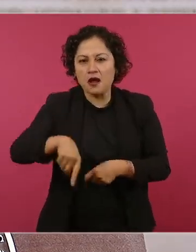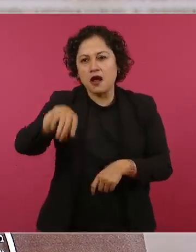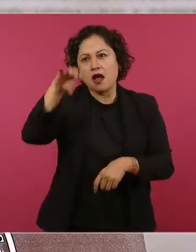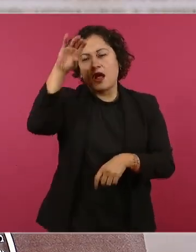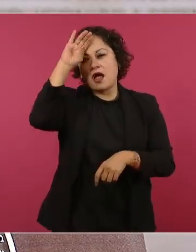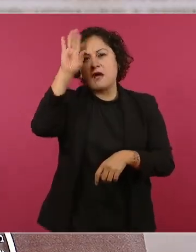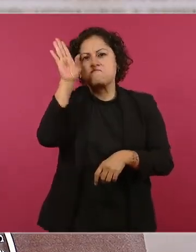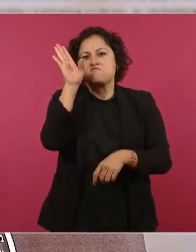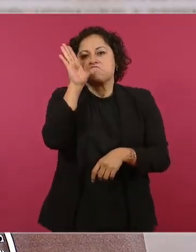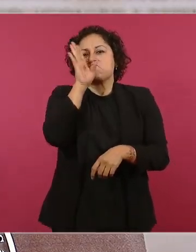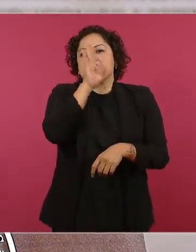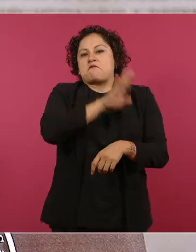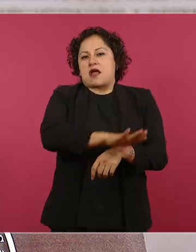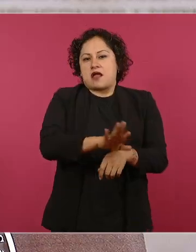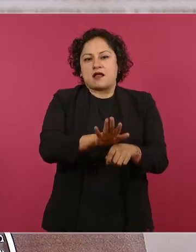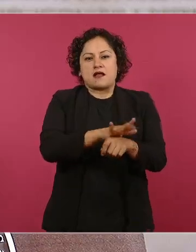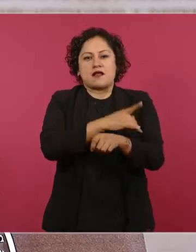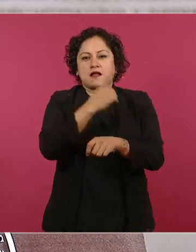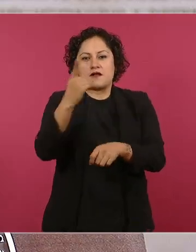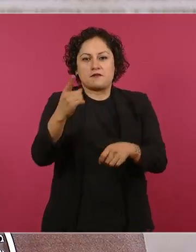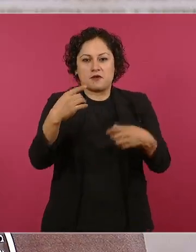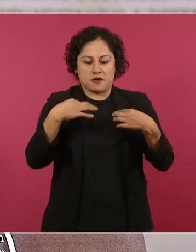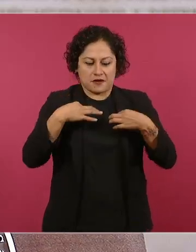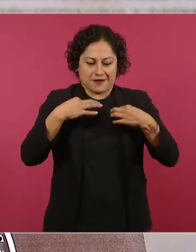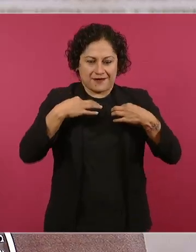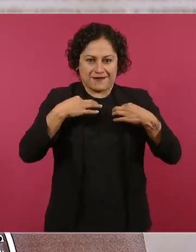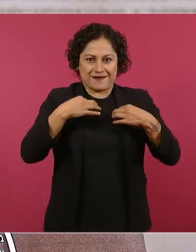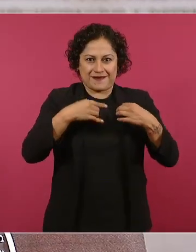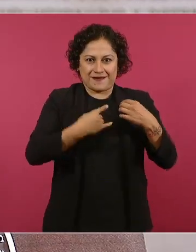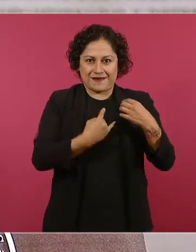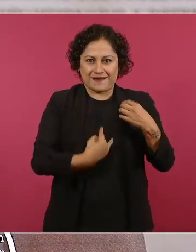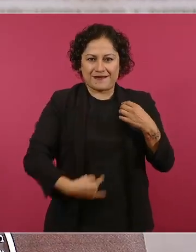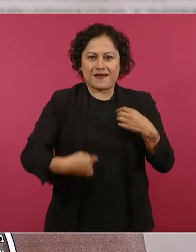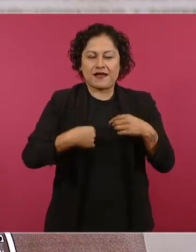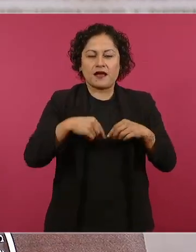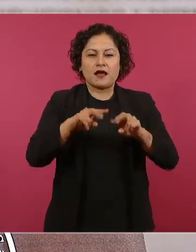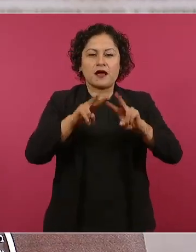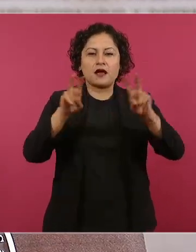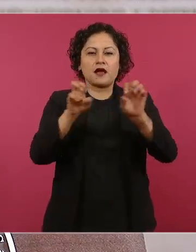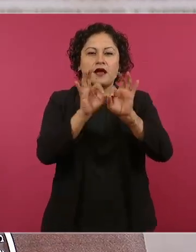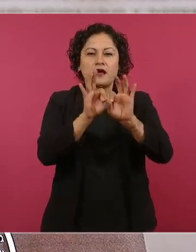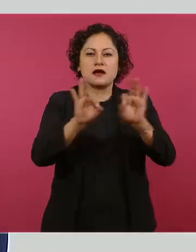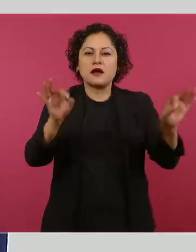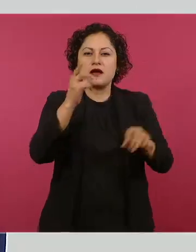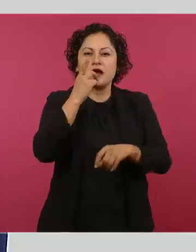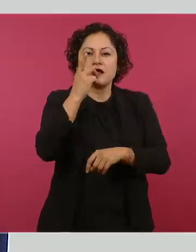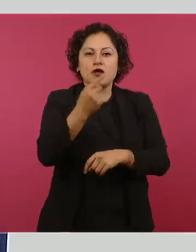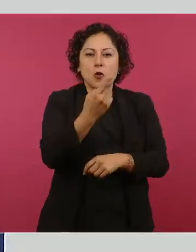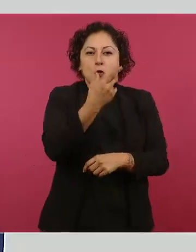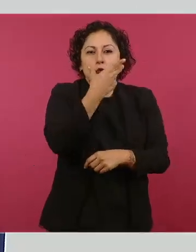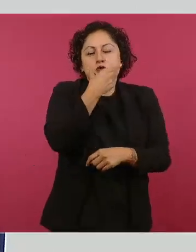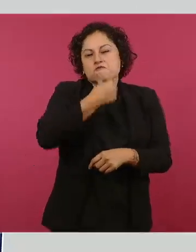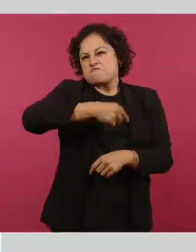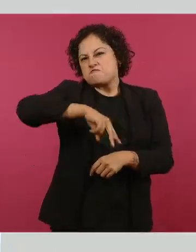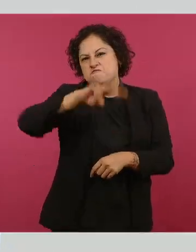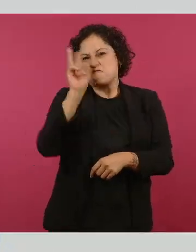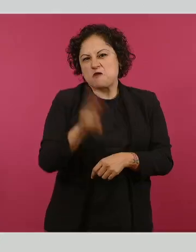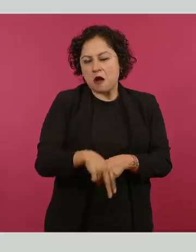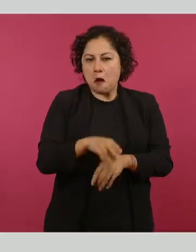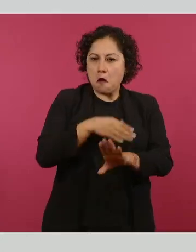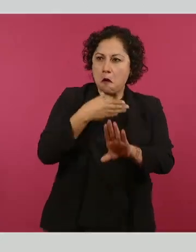con un meme impreso que dice: un verdadero hombre no habla mal de López Obrador, acompañado de una imagen de la